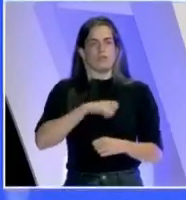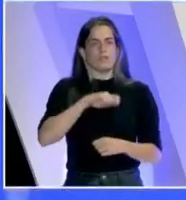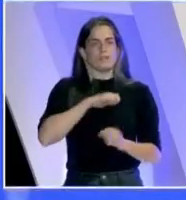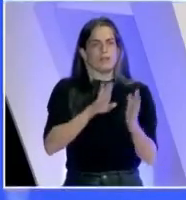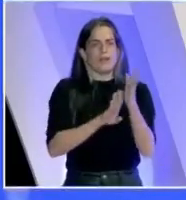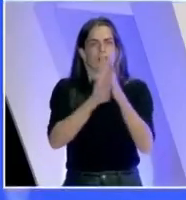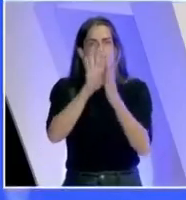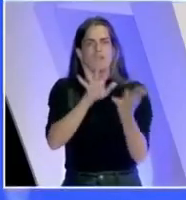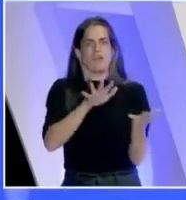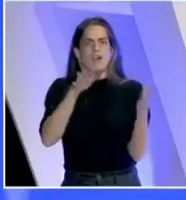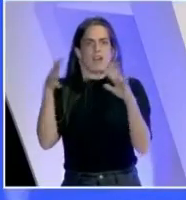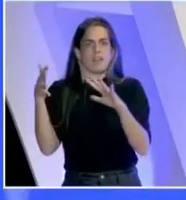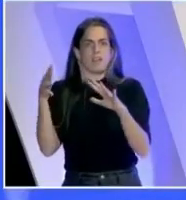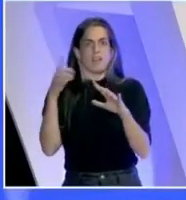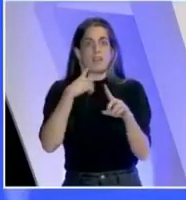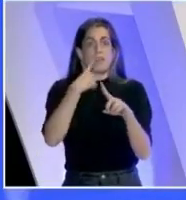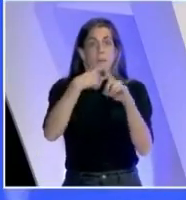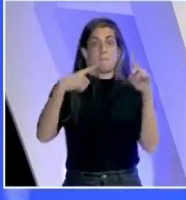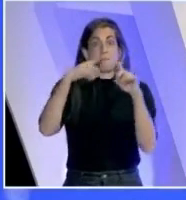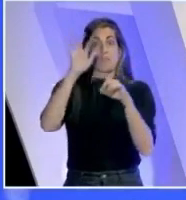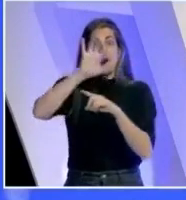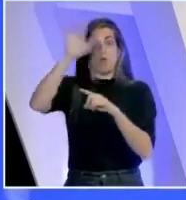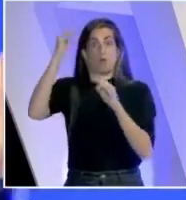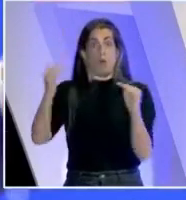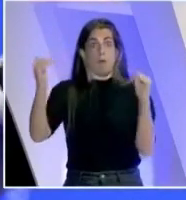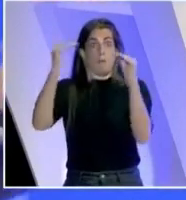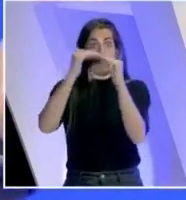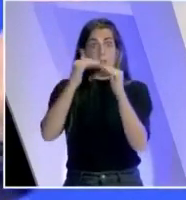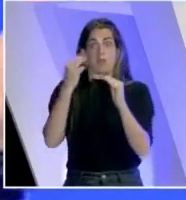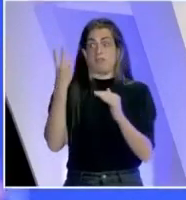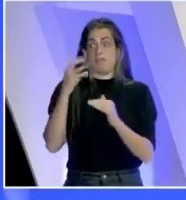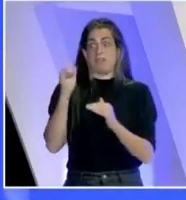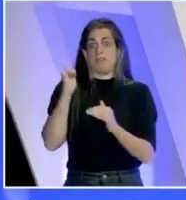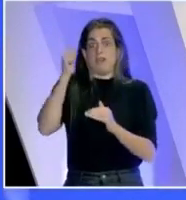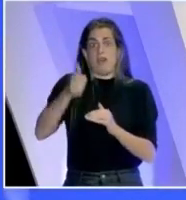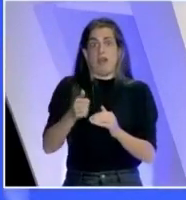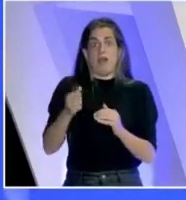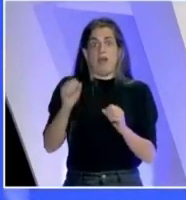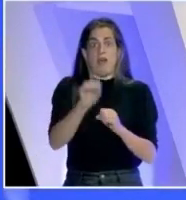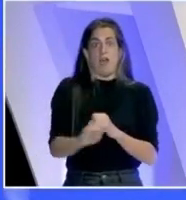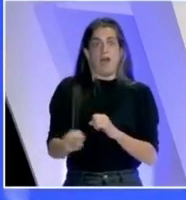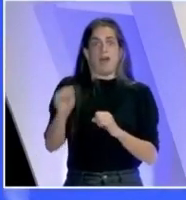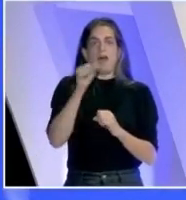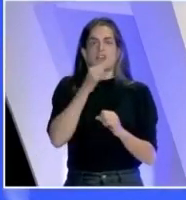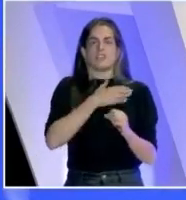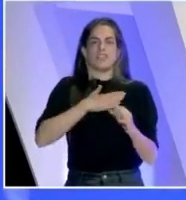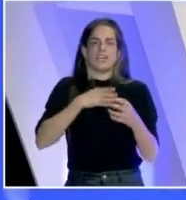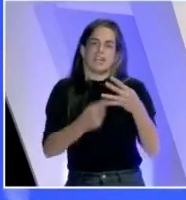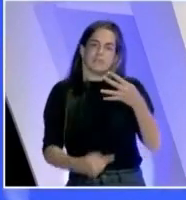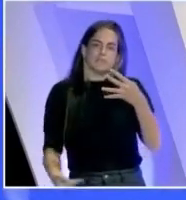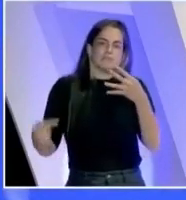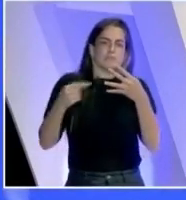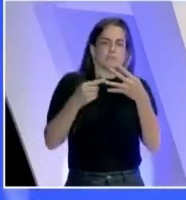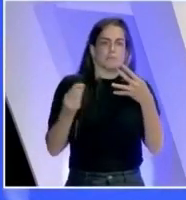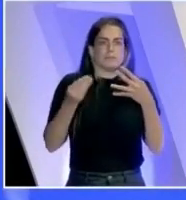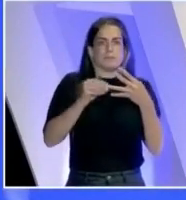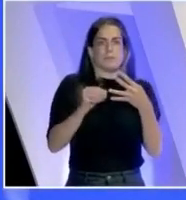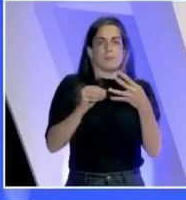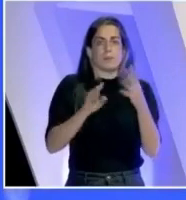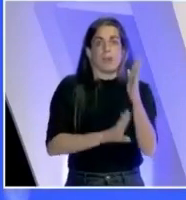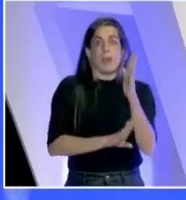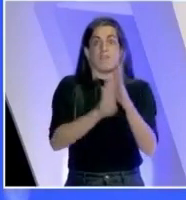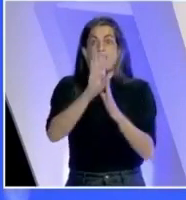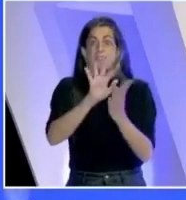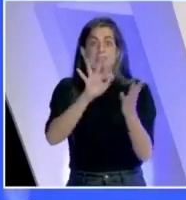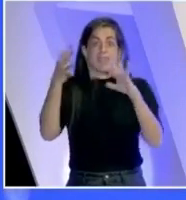avanzaría desde la media europea, alcanzada en estos últimos 30 años, para situarse entre los países más avanzados del conjunto de la Unión